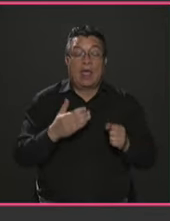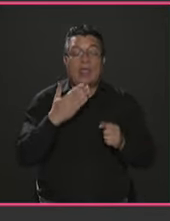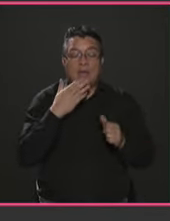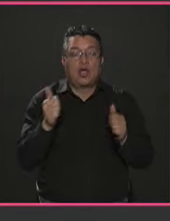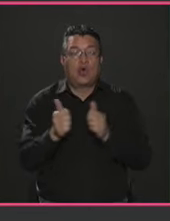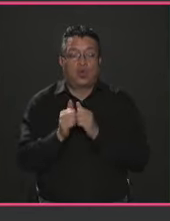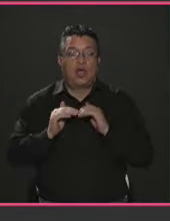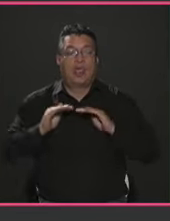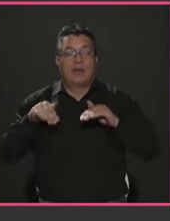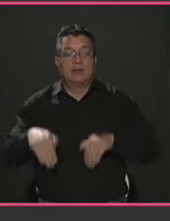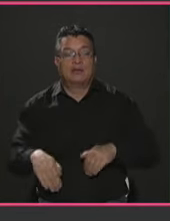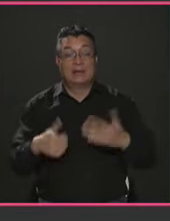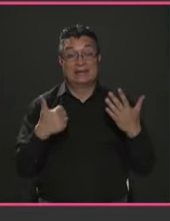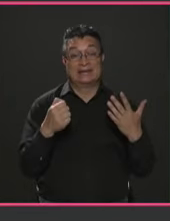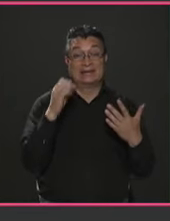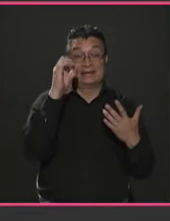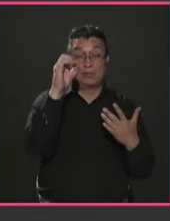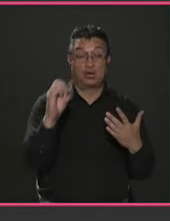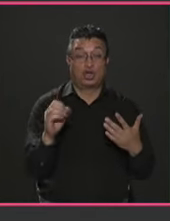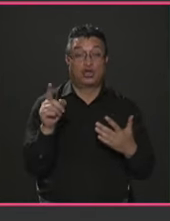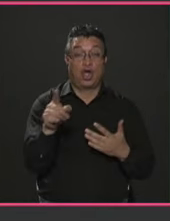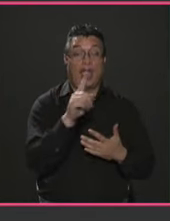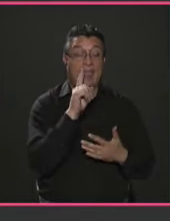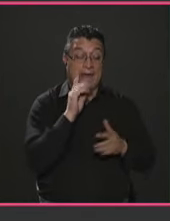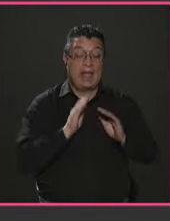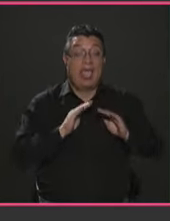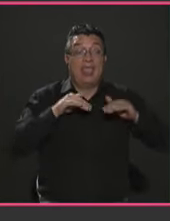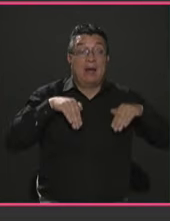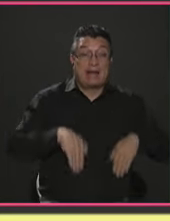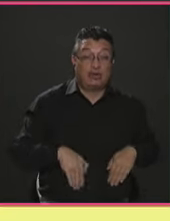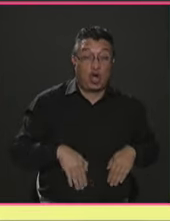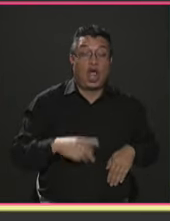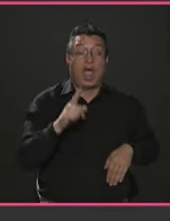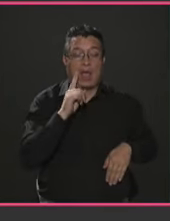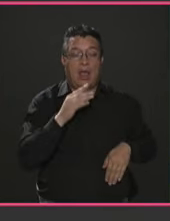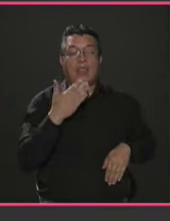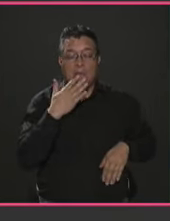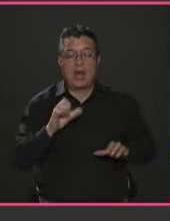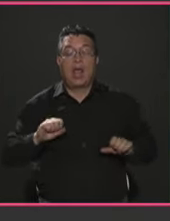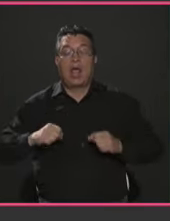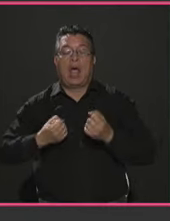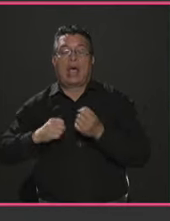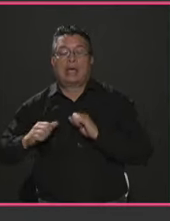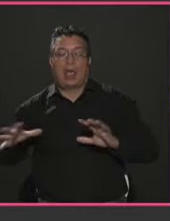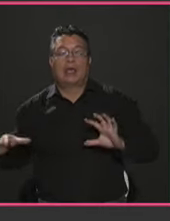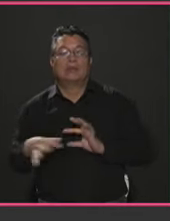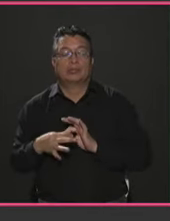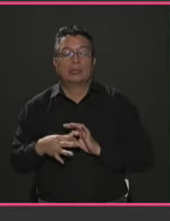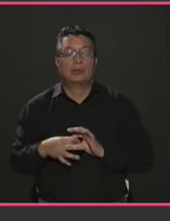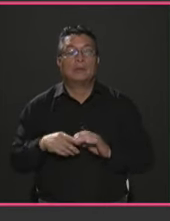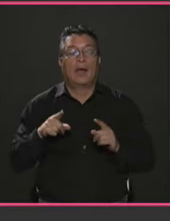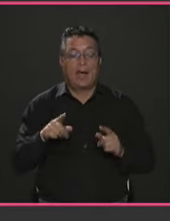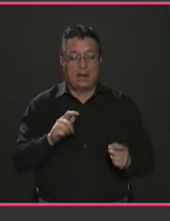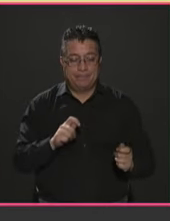y 60 por de jóvenes que tienen depresión tienen también ansiedad por eso entonces adaptamos también este